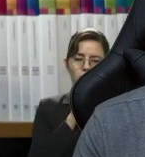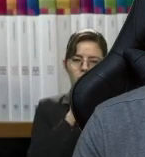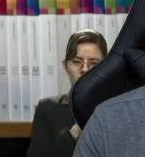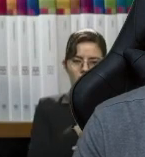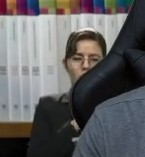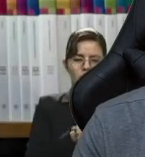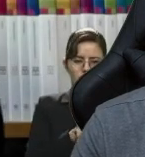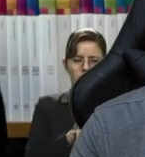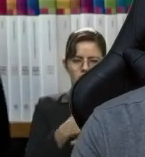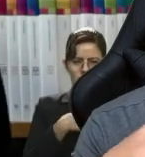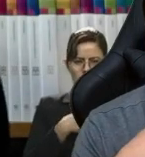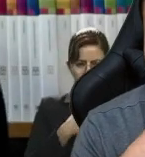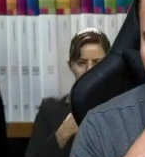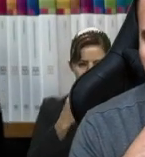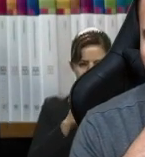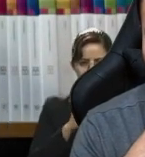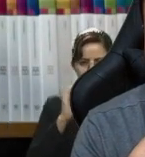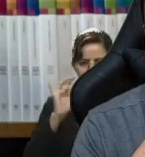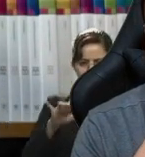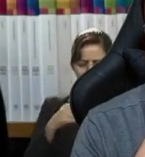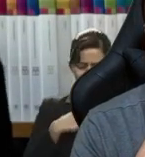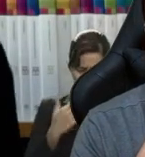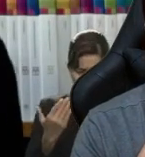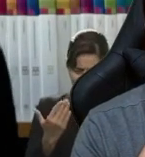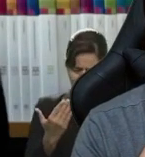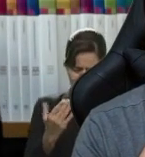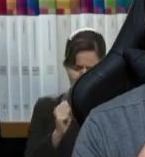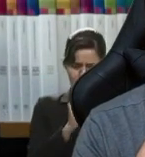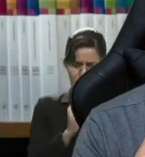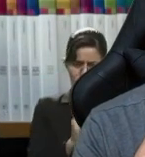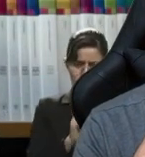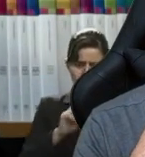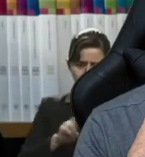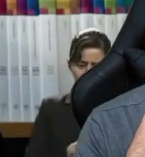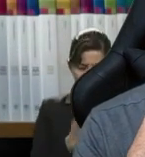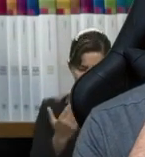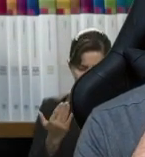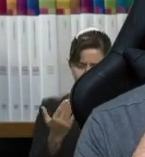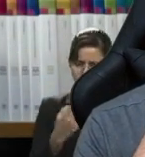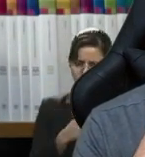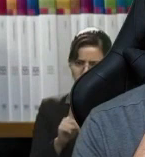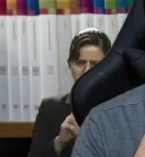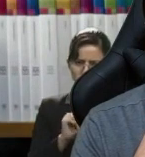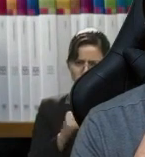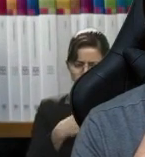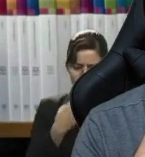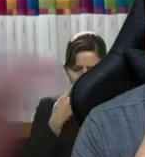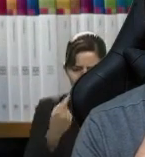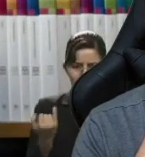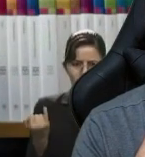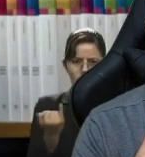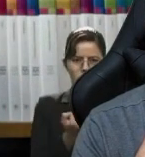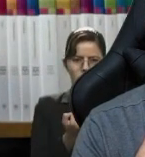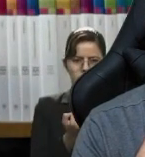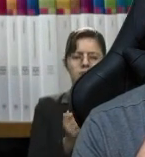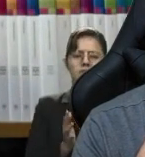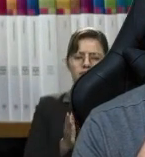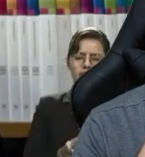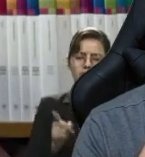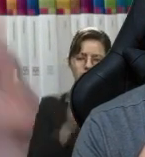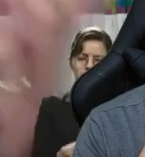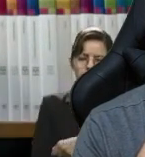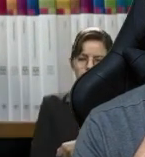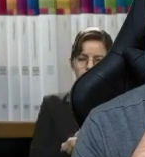vea las diferencias yo no veo diferencias entre ninguna de las dos solicitudes en la firma y aquí le han explicado mis colegas busque hay un procedimiento de